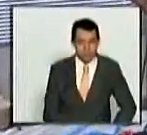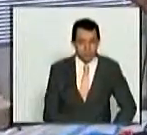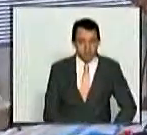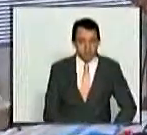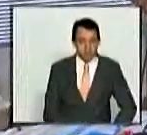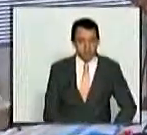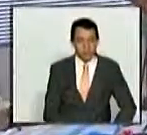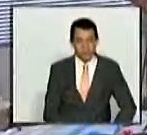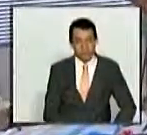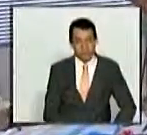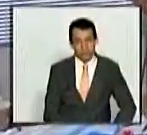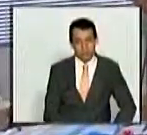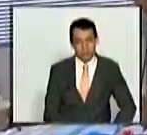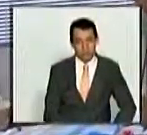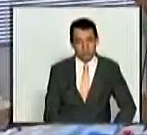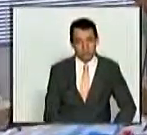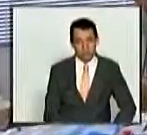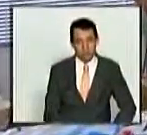Muy bien.